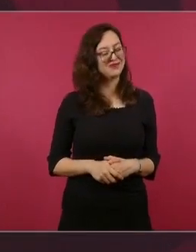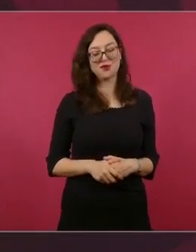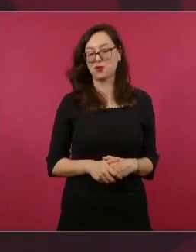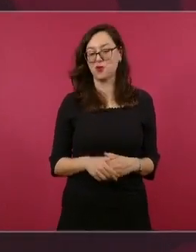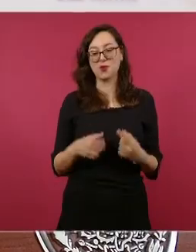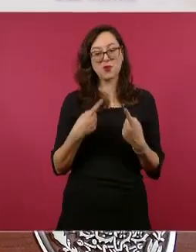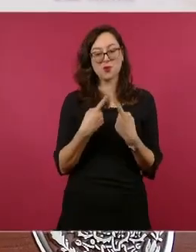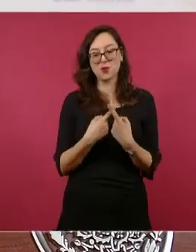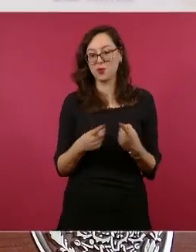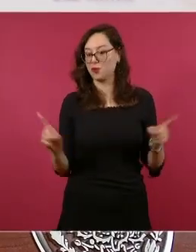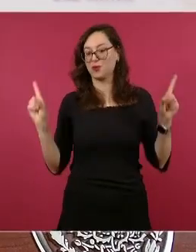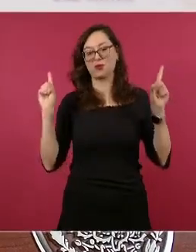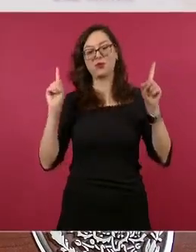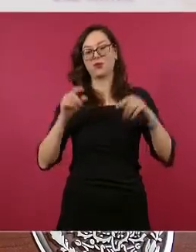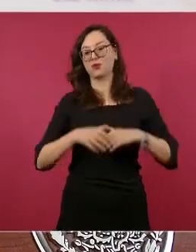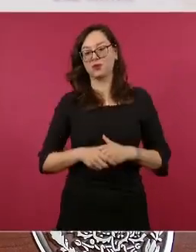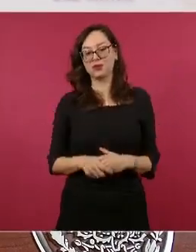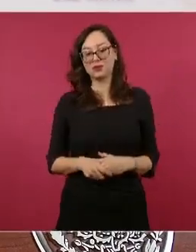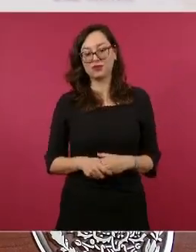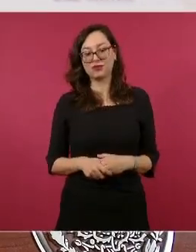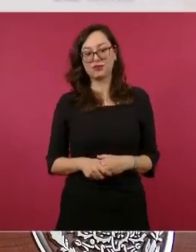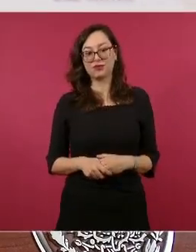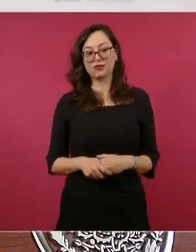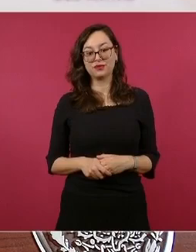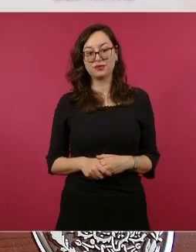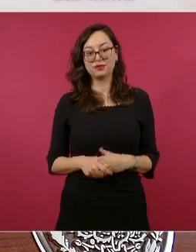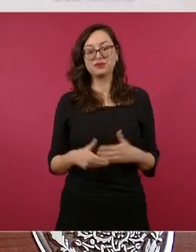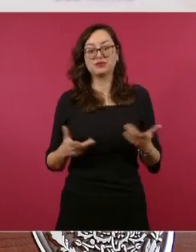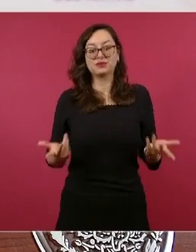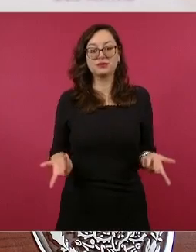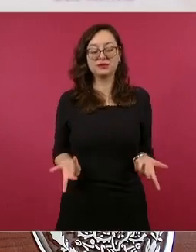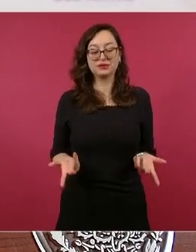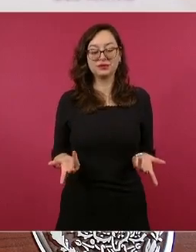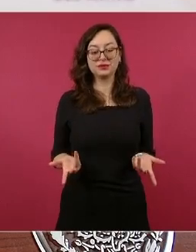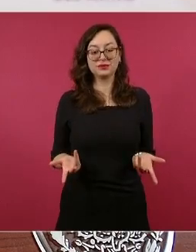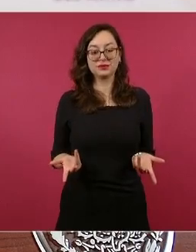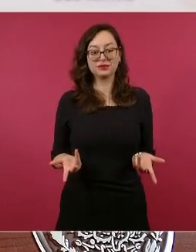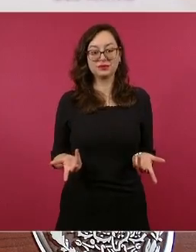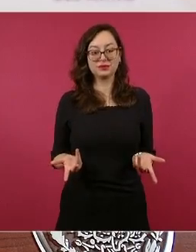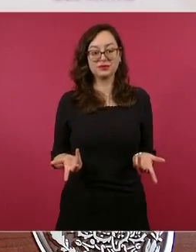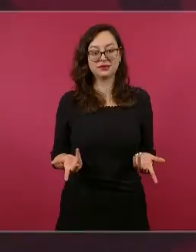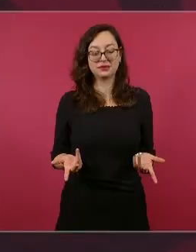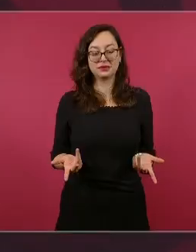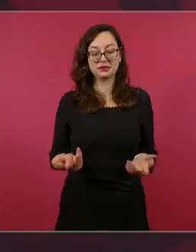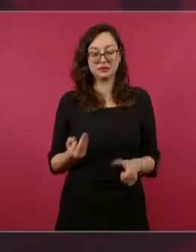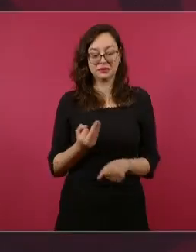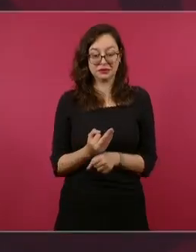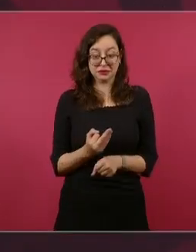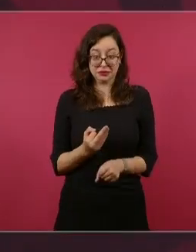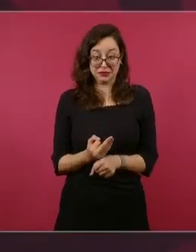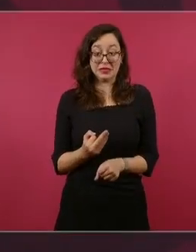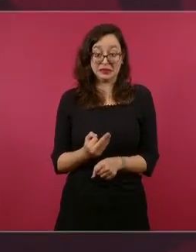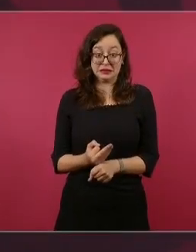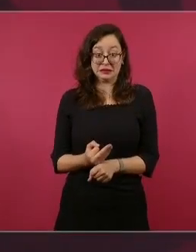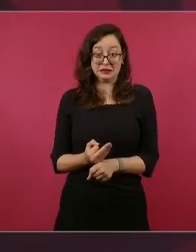que ahora el Poder Judicial en lo fundamental